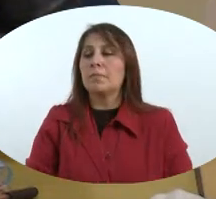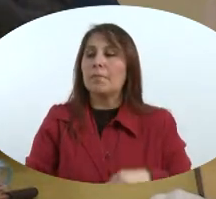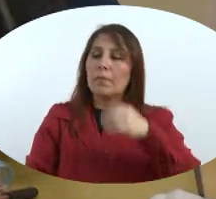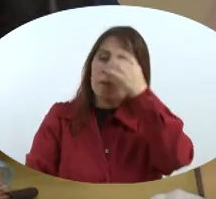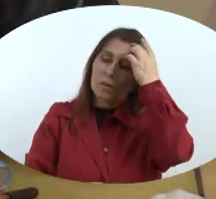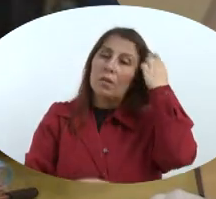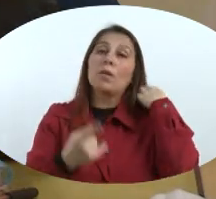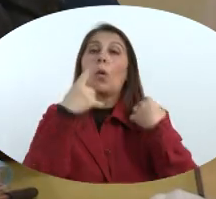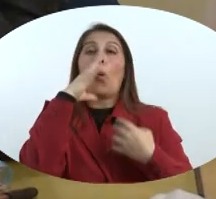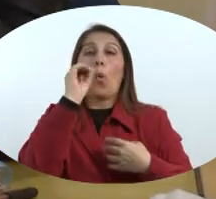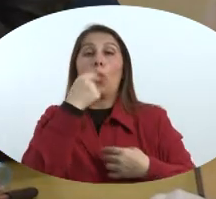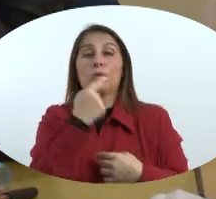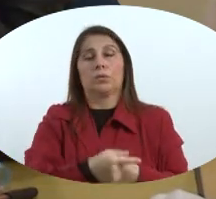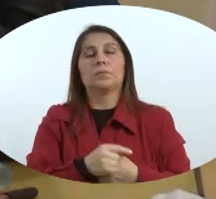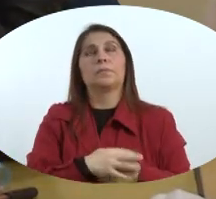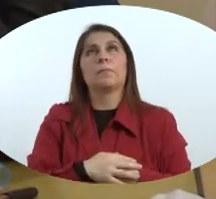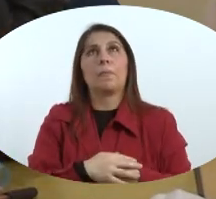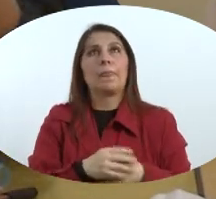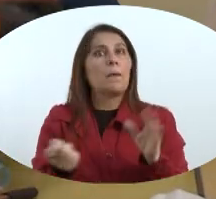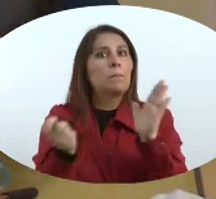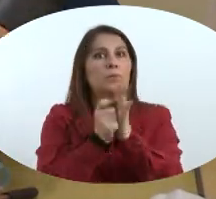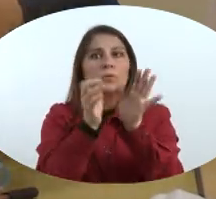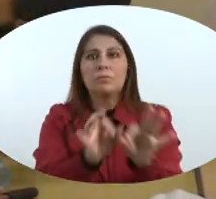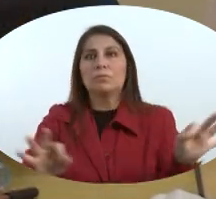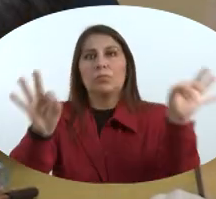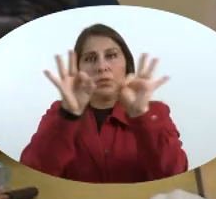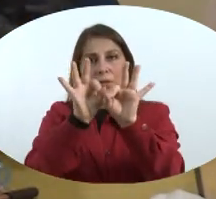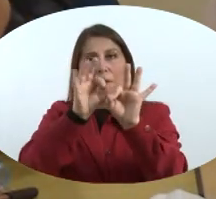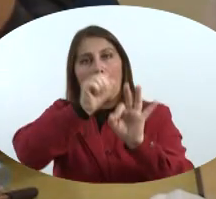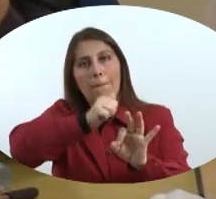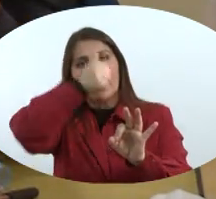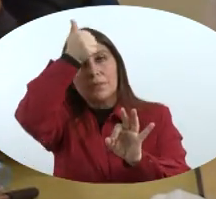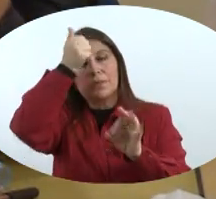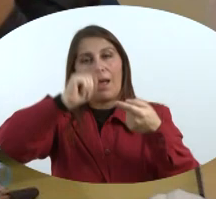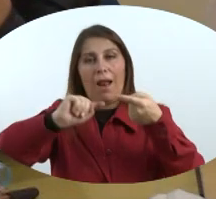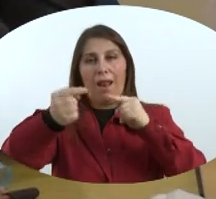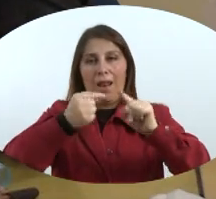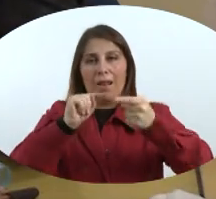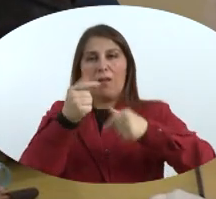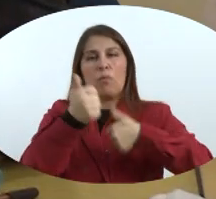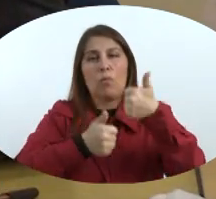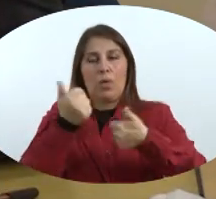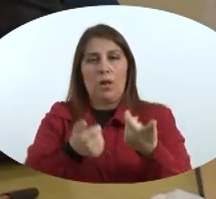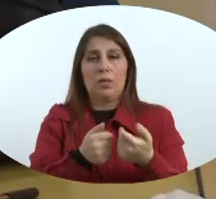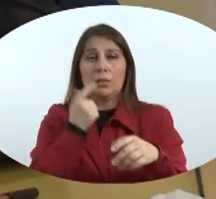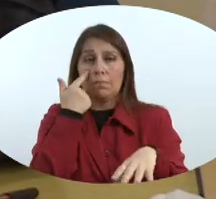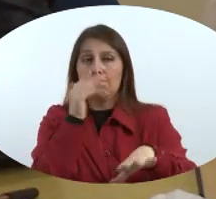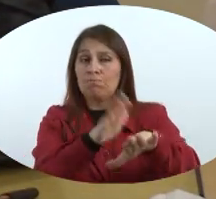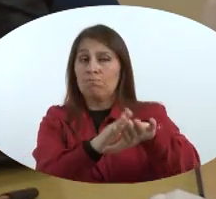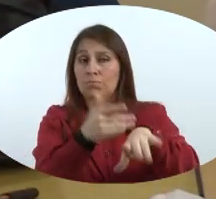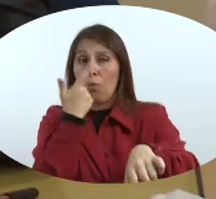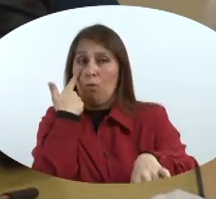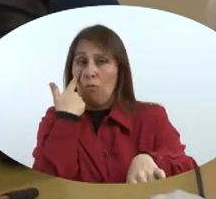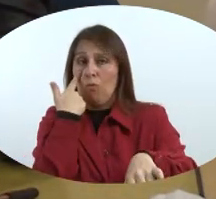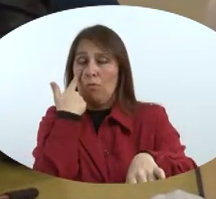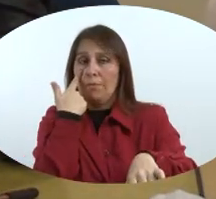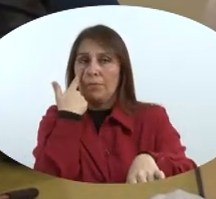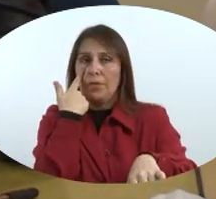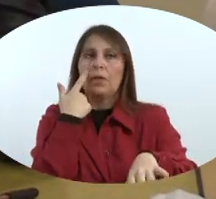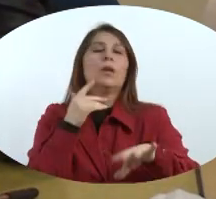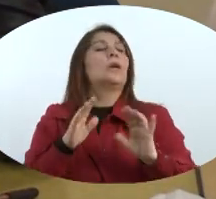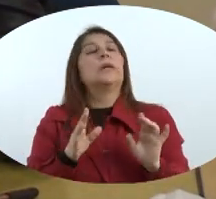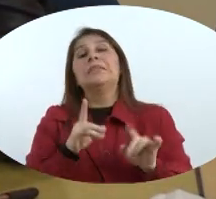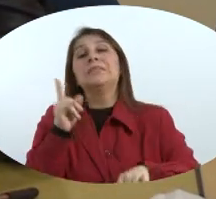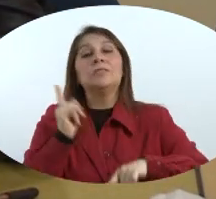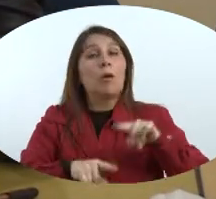yo creo que hay una cuestión que es fundamental en esta discusión ya que debe ser un llamado de atención es